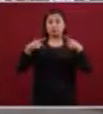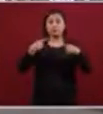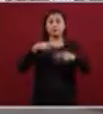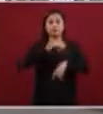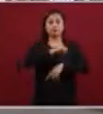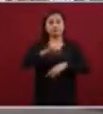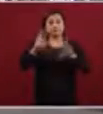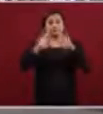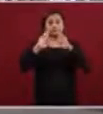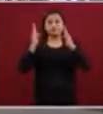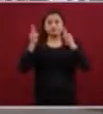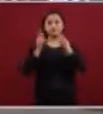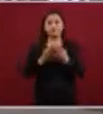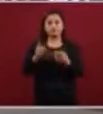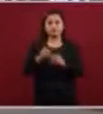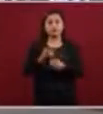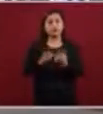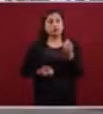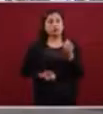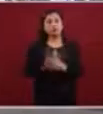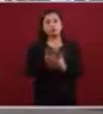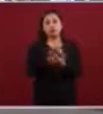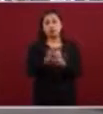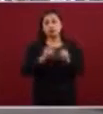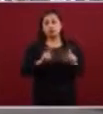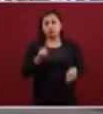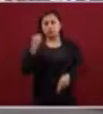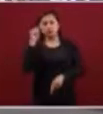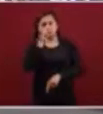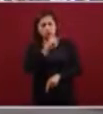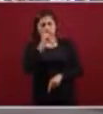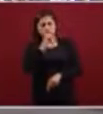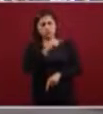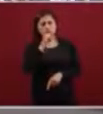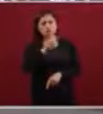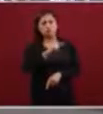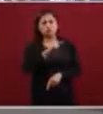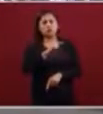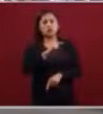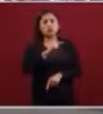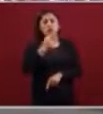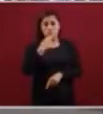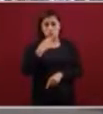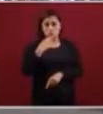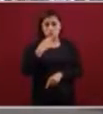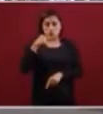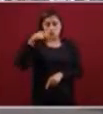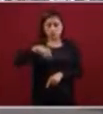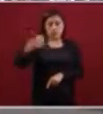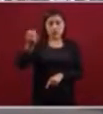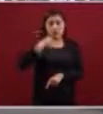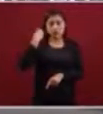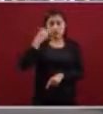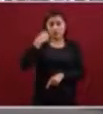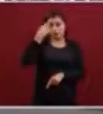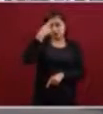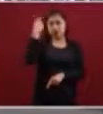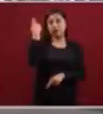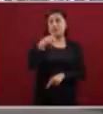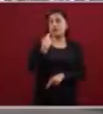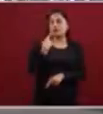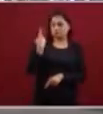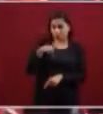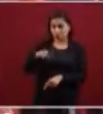¿Usted utilizaría, como lo dijo en alguna ocasión, utilizaría la mañanera para denunciar lo que hizo y